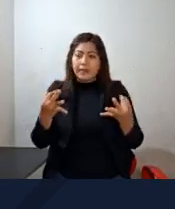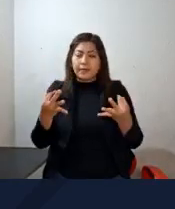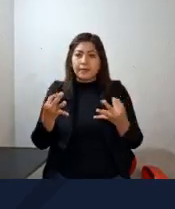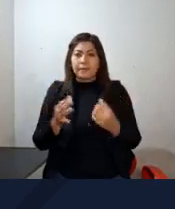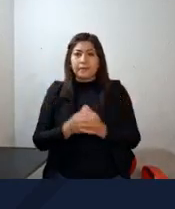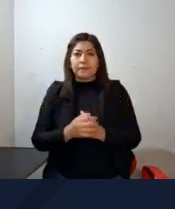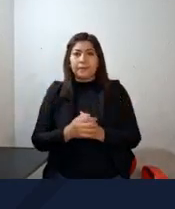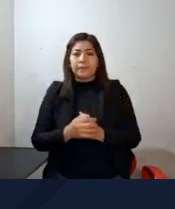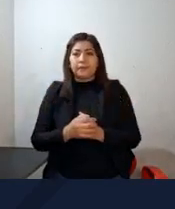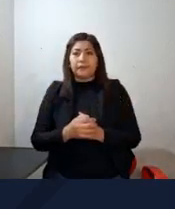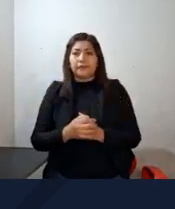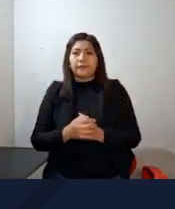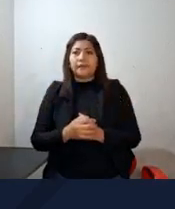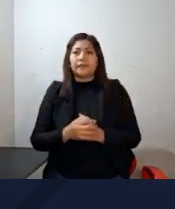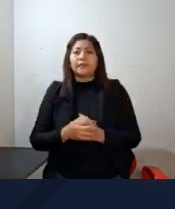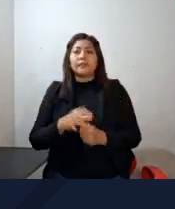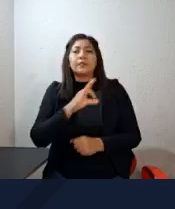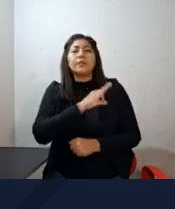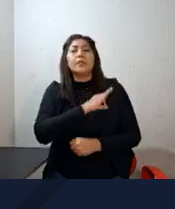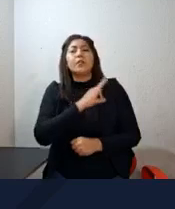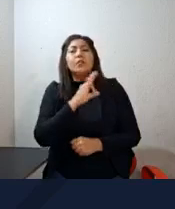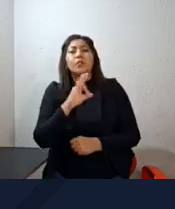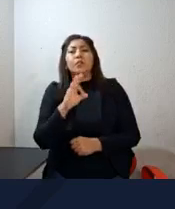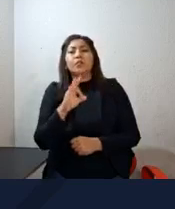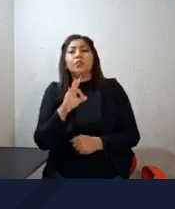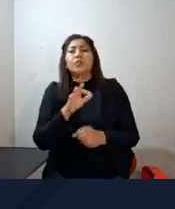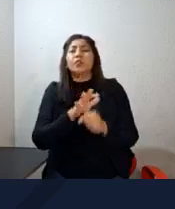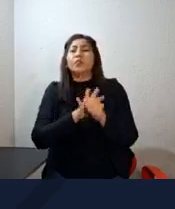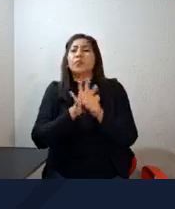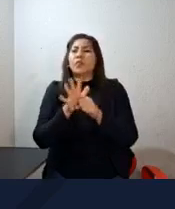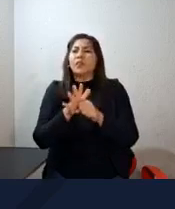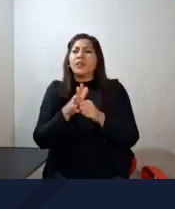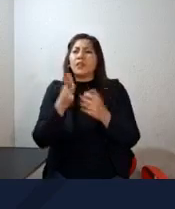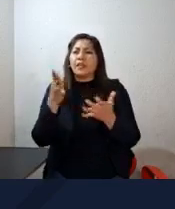donde pueden llevar a cabo la solicitud